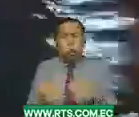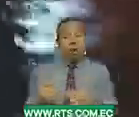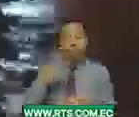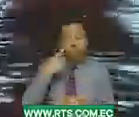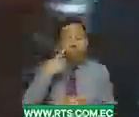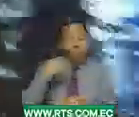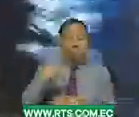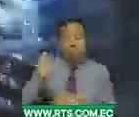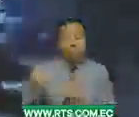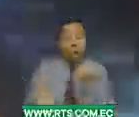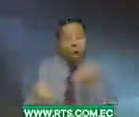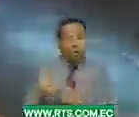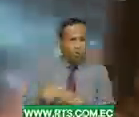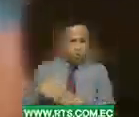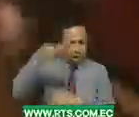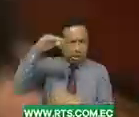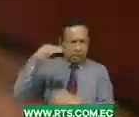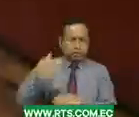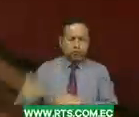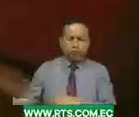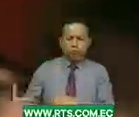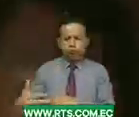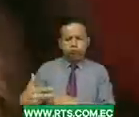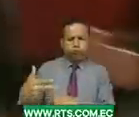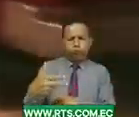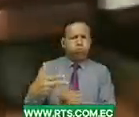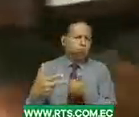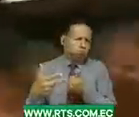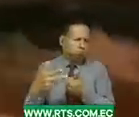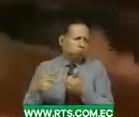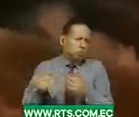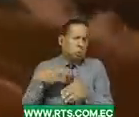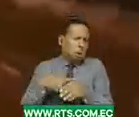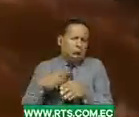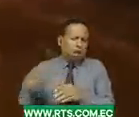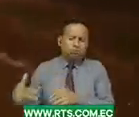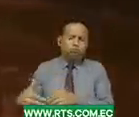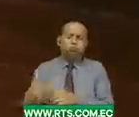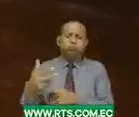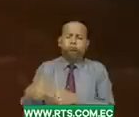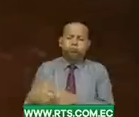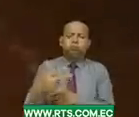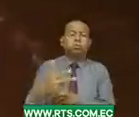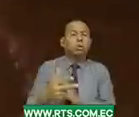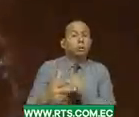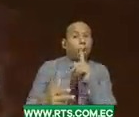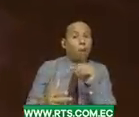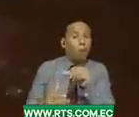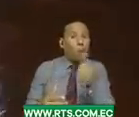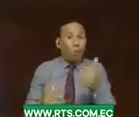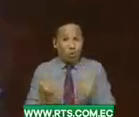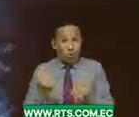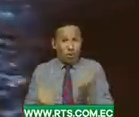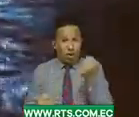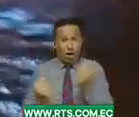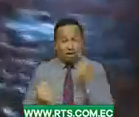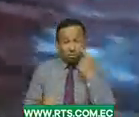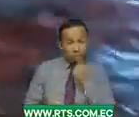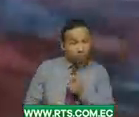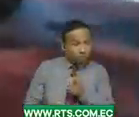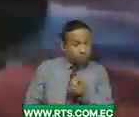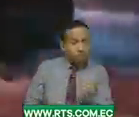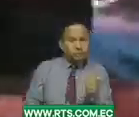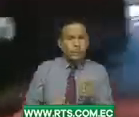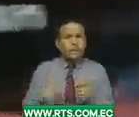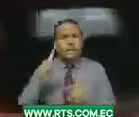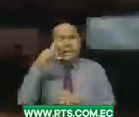pero este es más alto, entonces puede atravesar prácticamente con normalidad. Sin embargo, el otro carro, como vemos, se le